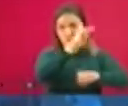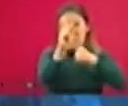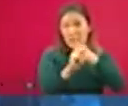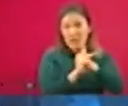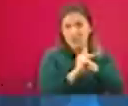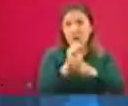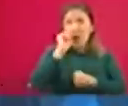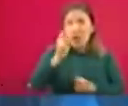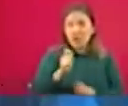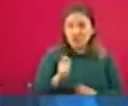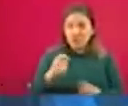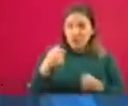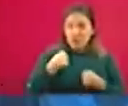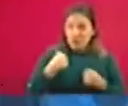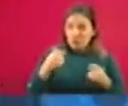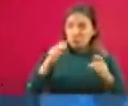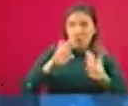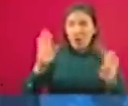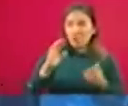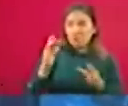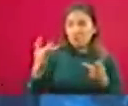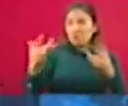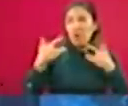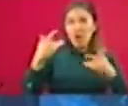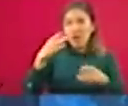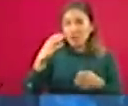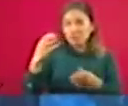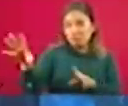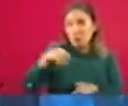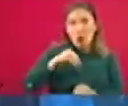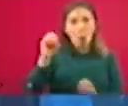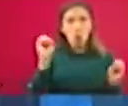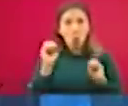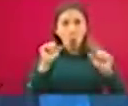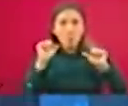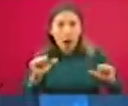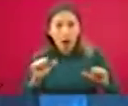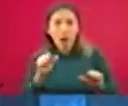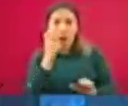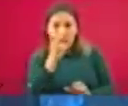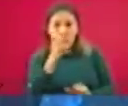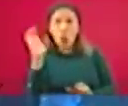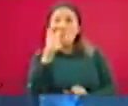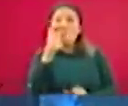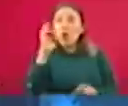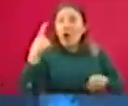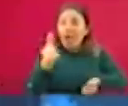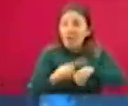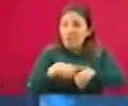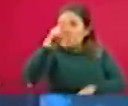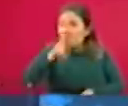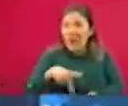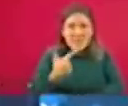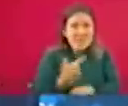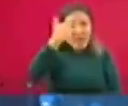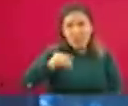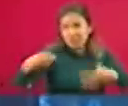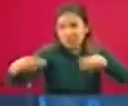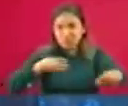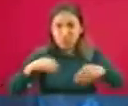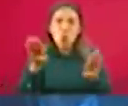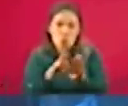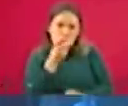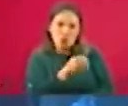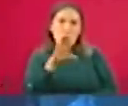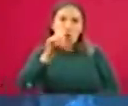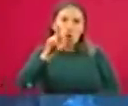Las proyecciones lo que interesan es refinar el reconocimiento de una realidad que es compleja, que depende de muchísimos factores, para